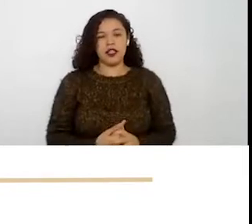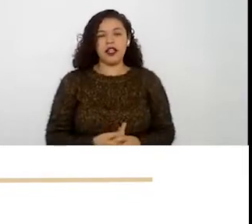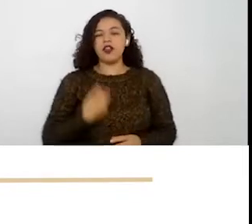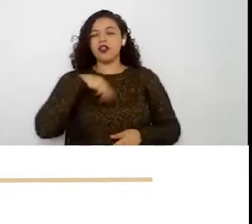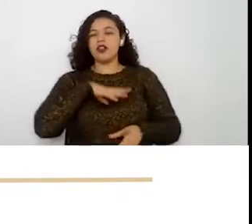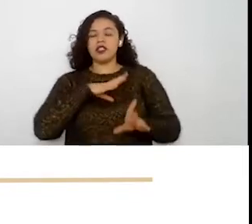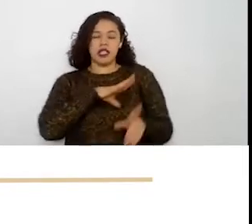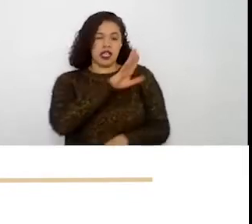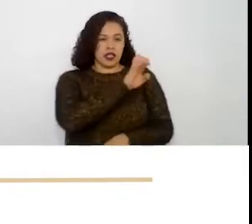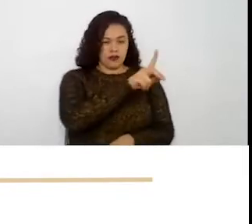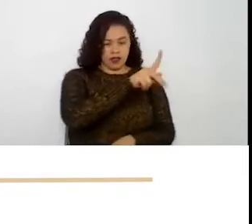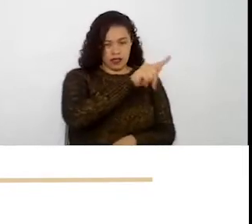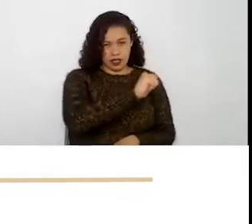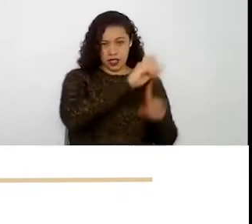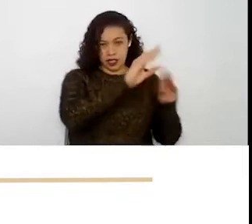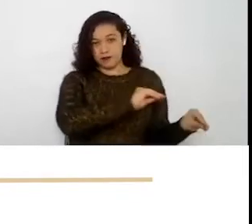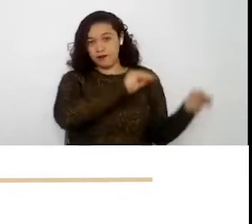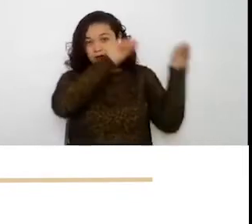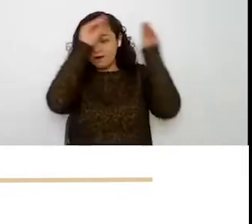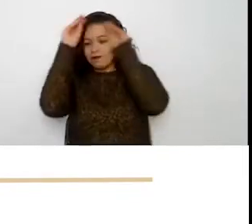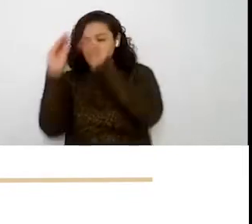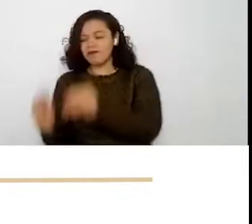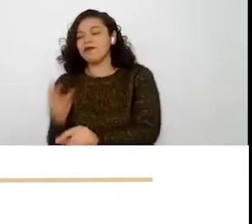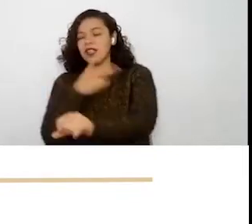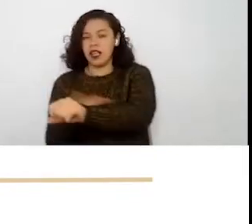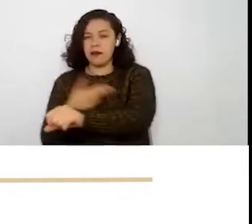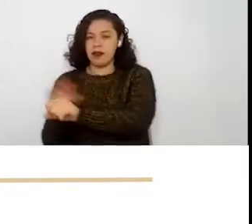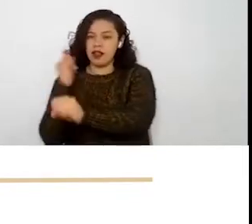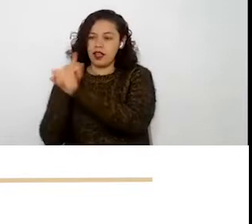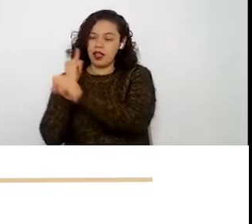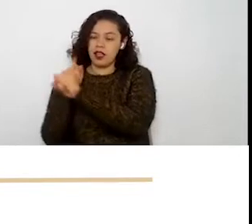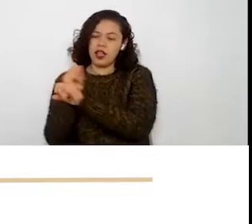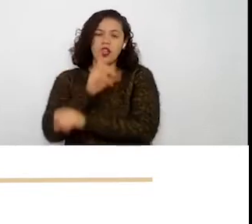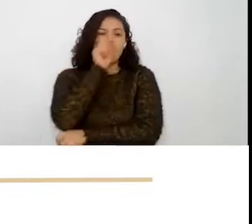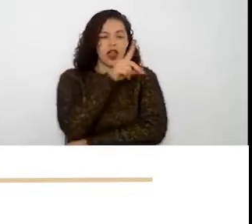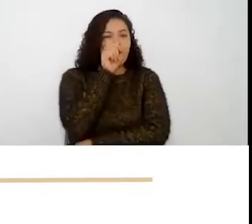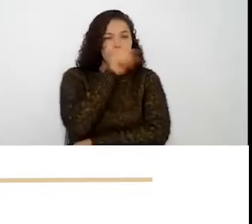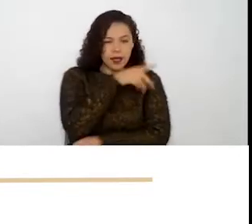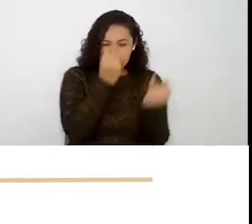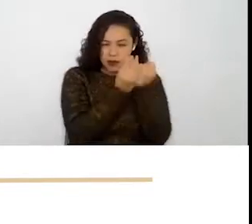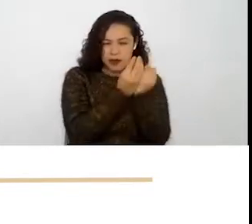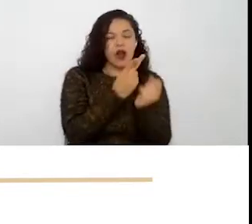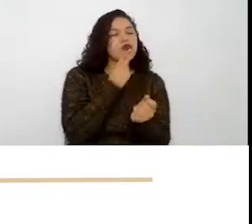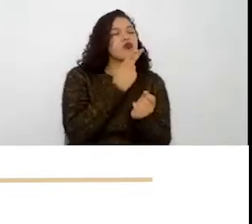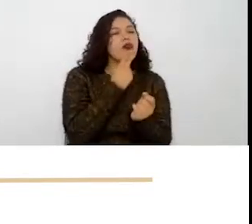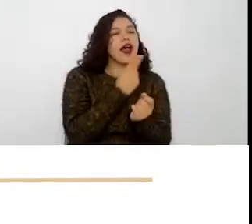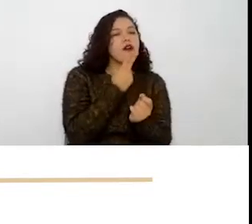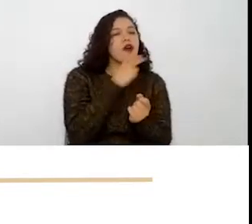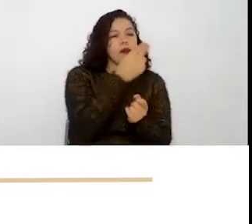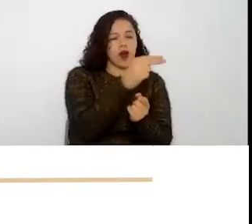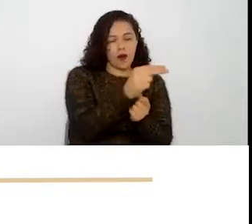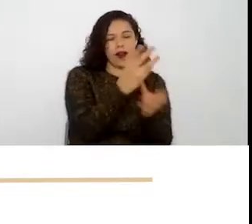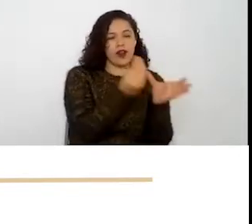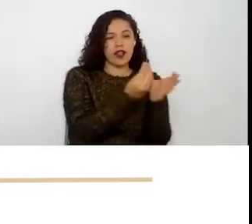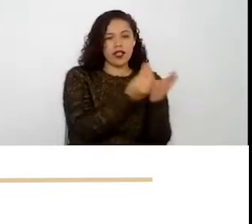Aún se están usando las claves de usuario y contraseña que tenía o que tiene ustedes para el ebt En